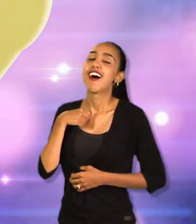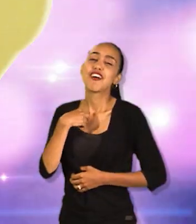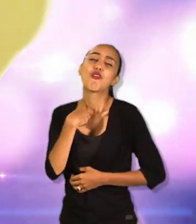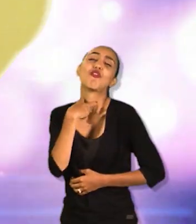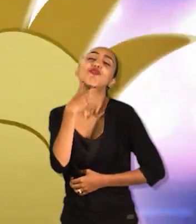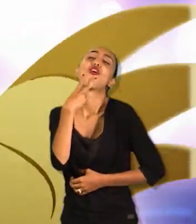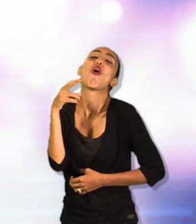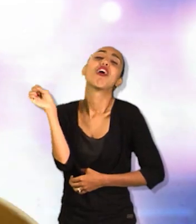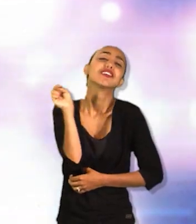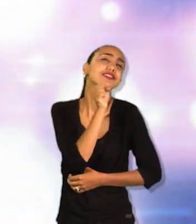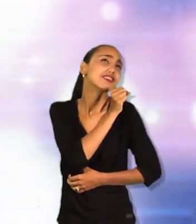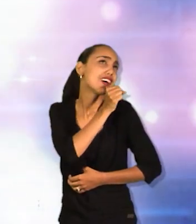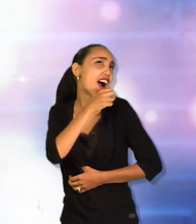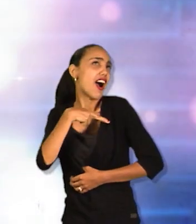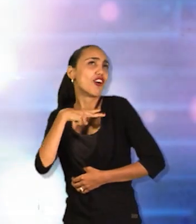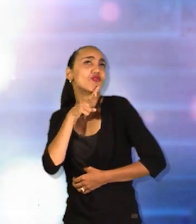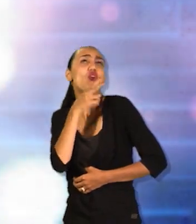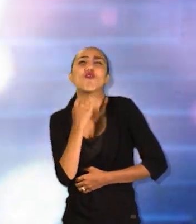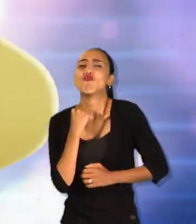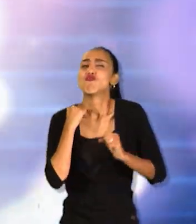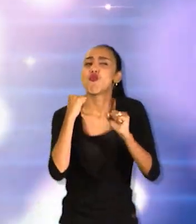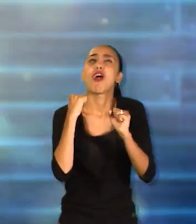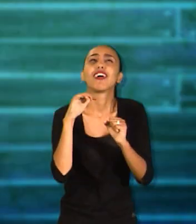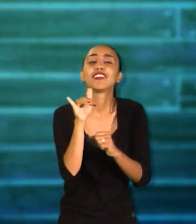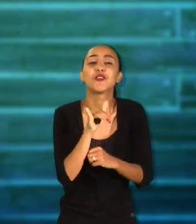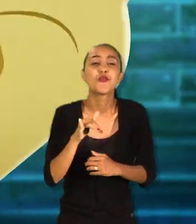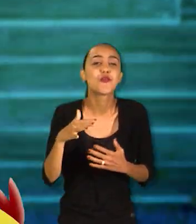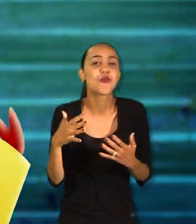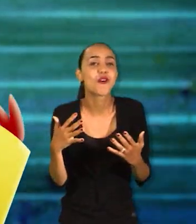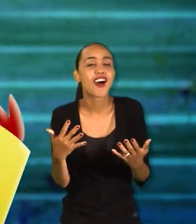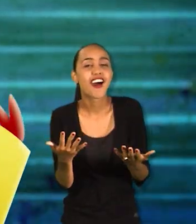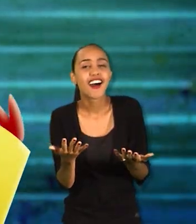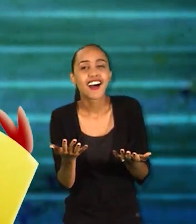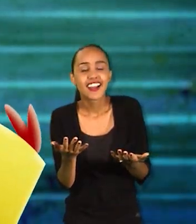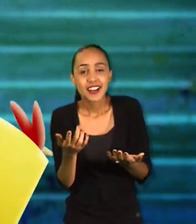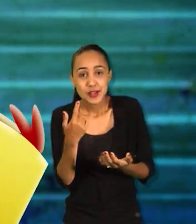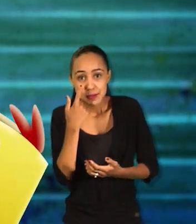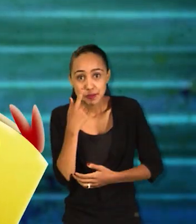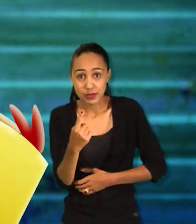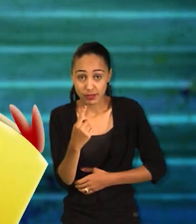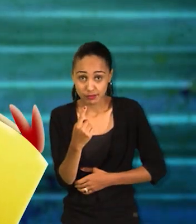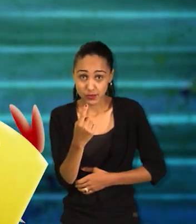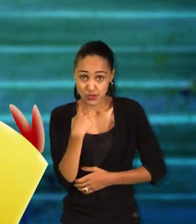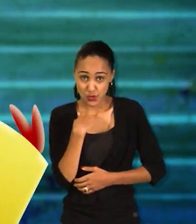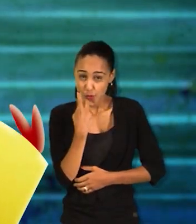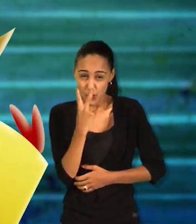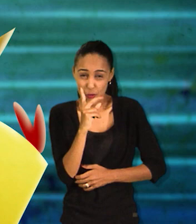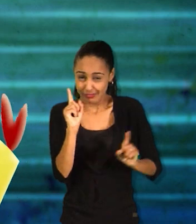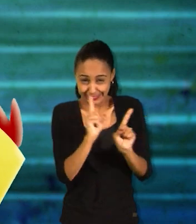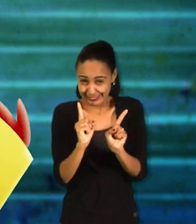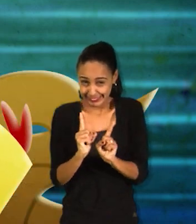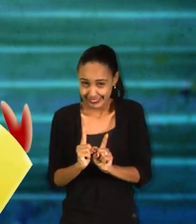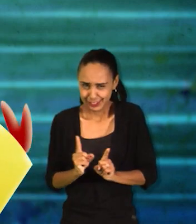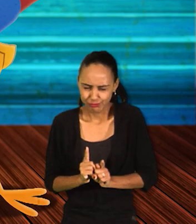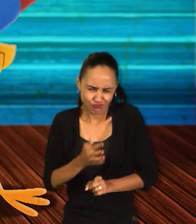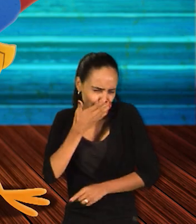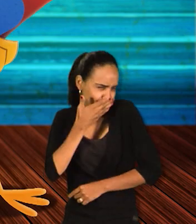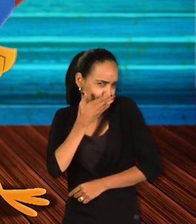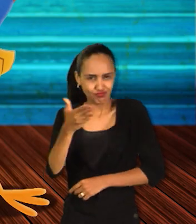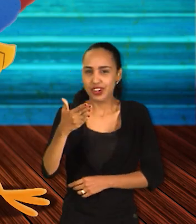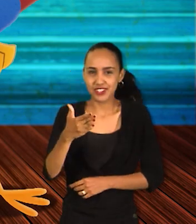el más alto, el más... En fin, en dos palabras,